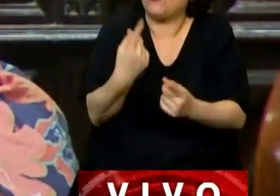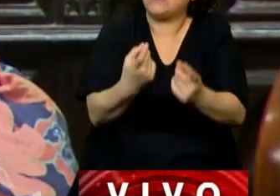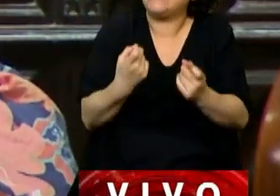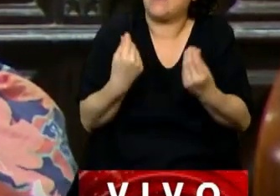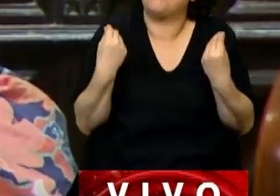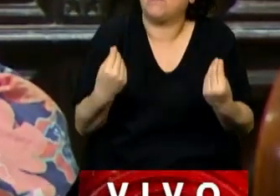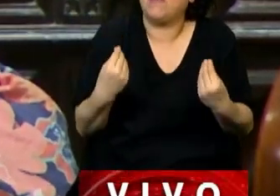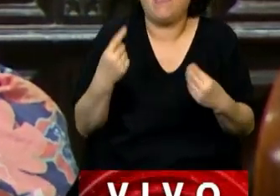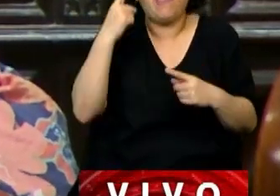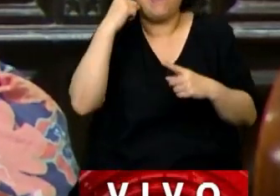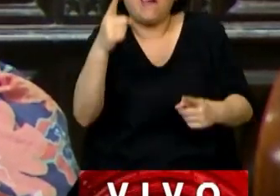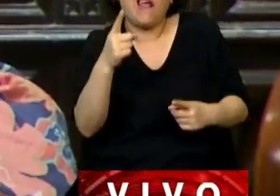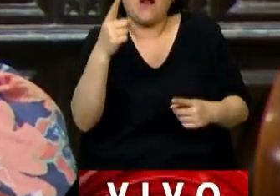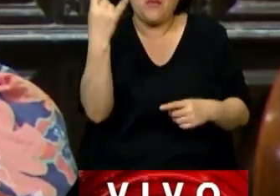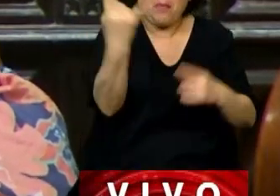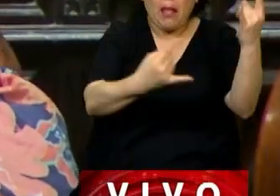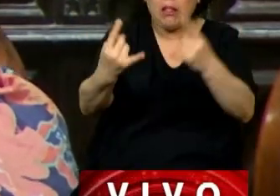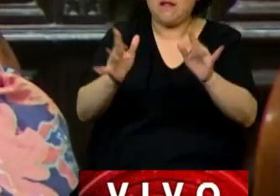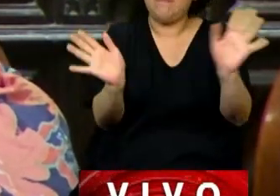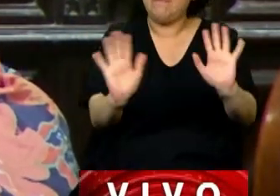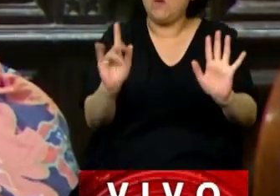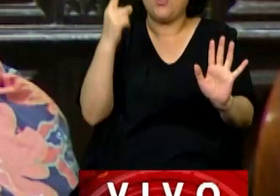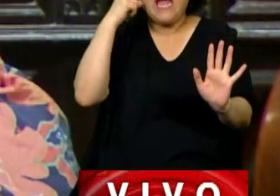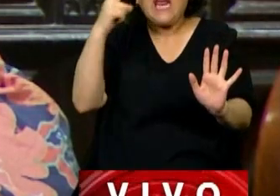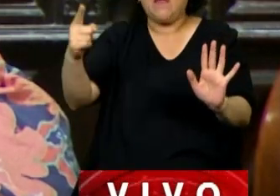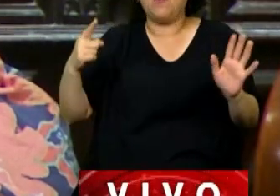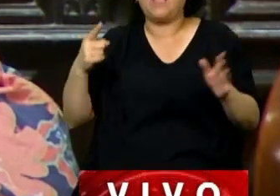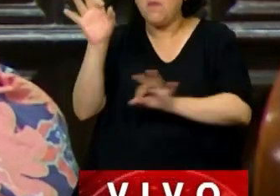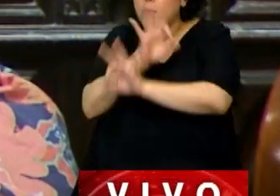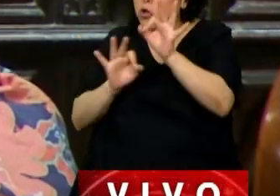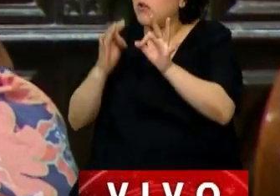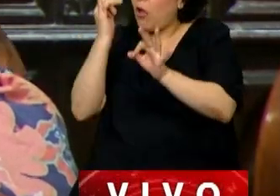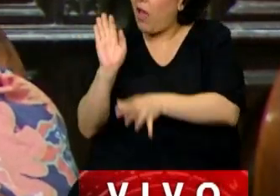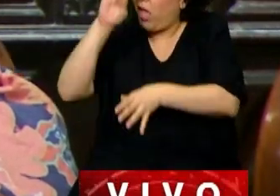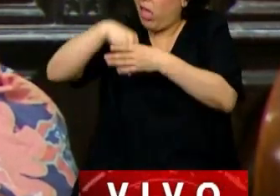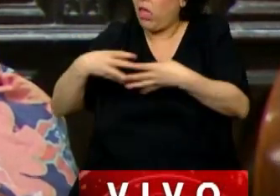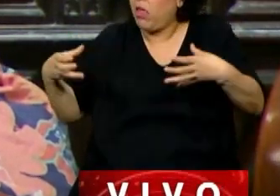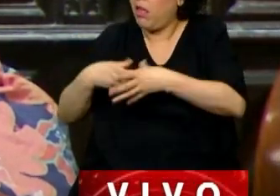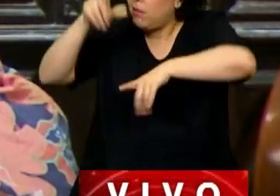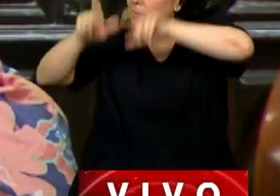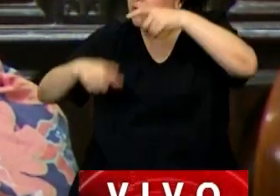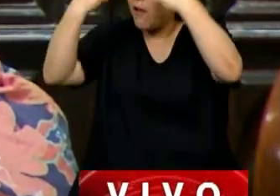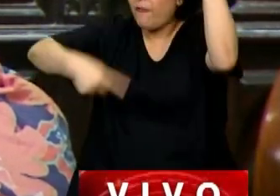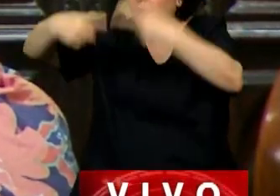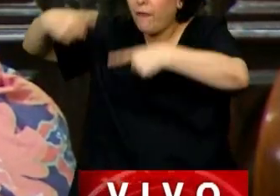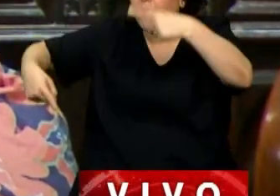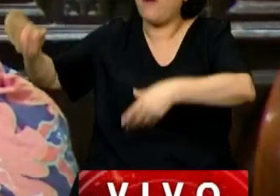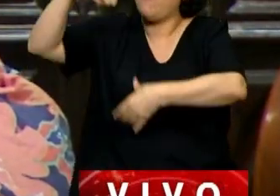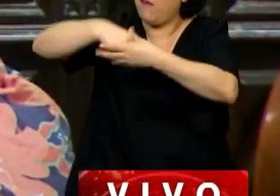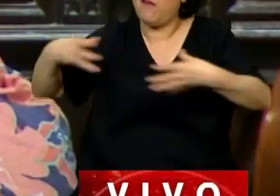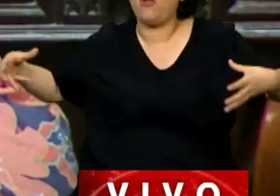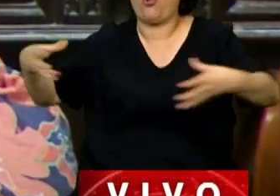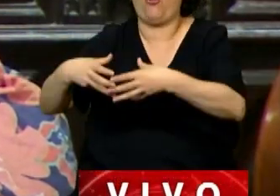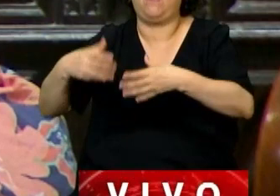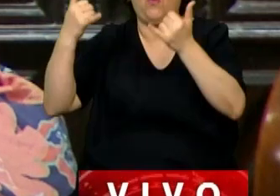era creer en mediocridades, sino en proyectos colectivos, en proyectos que nos hicieran soberanos, y por eso es que creo acá que tenemos